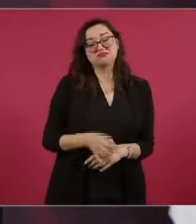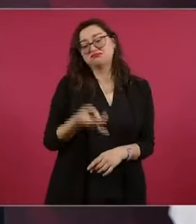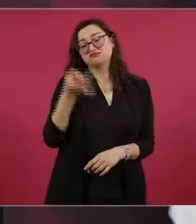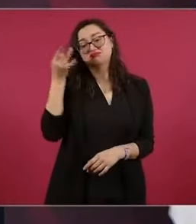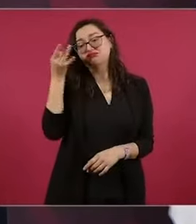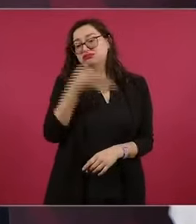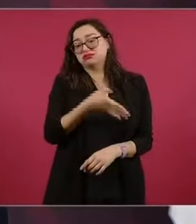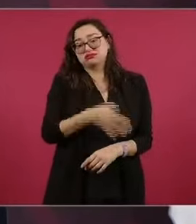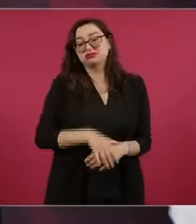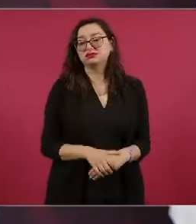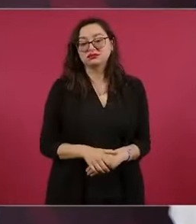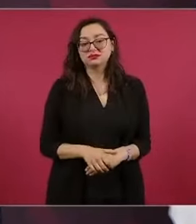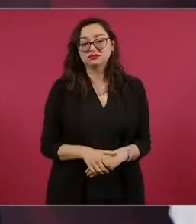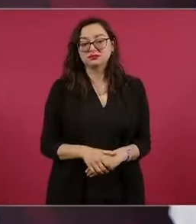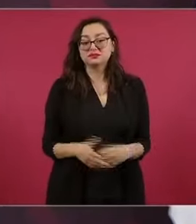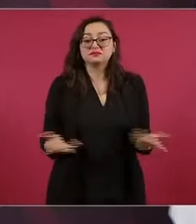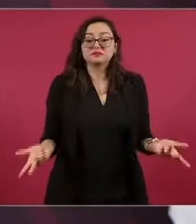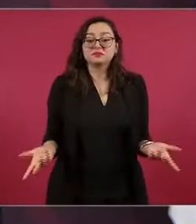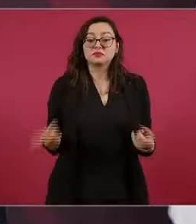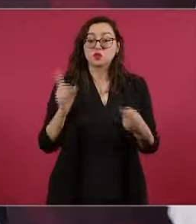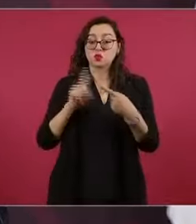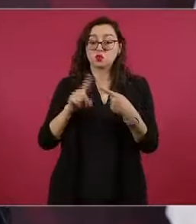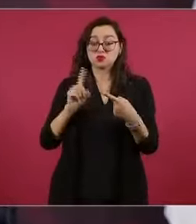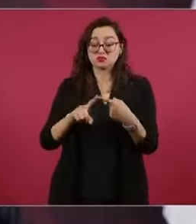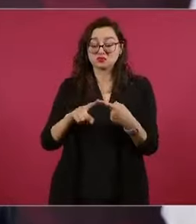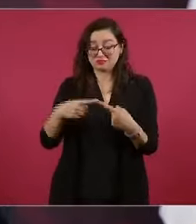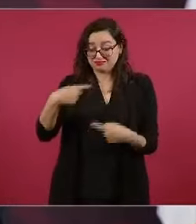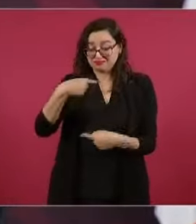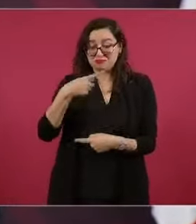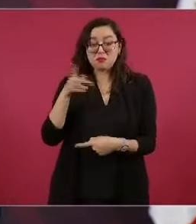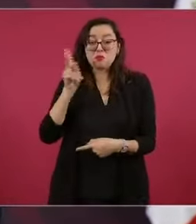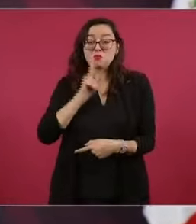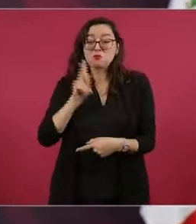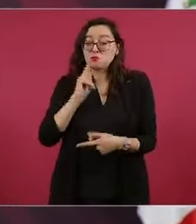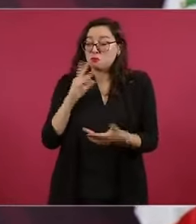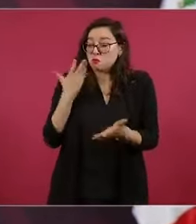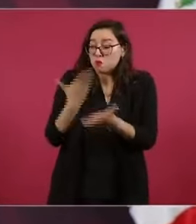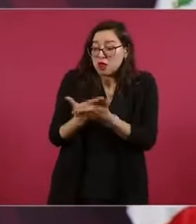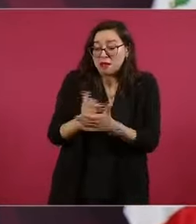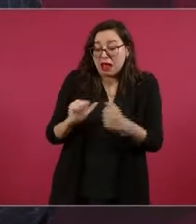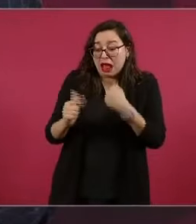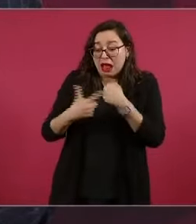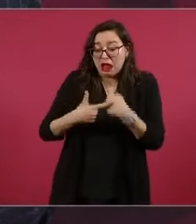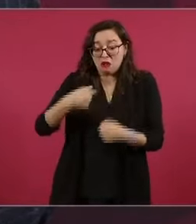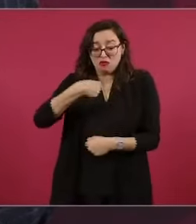Primero porque pues yo no soy narcotraficante, no tengo relaciones con narcotraficantes,